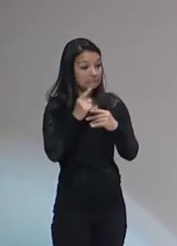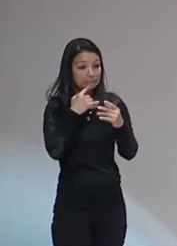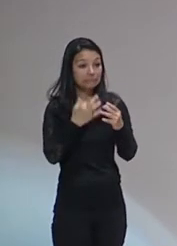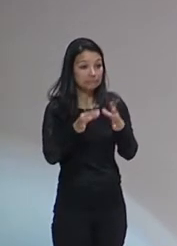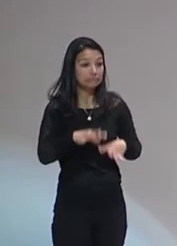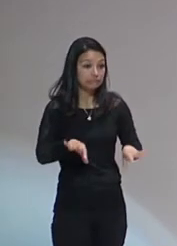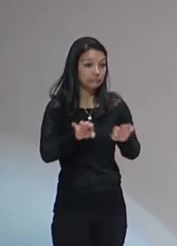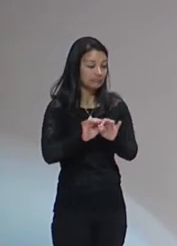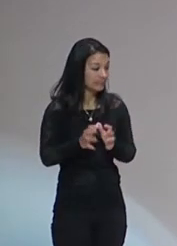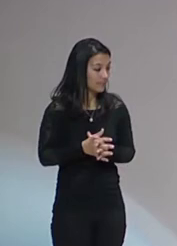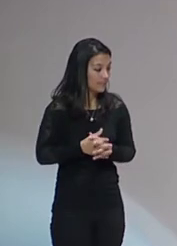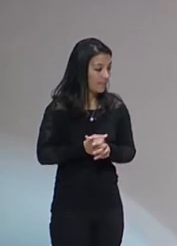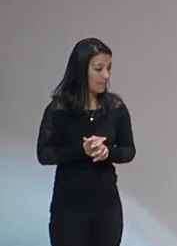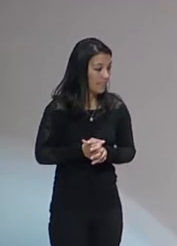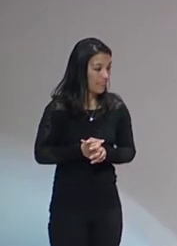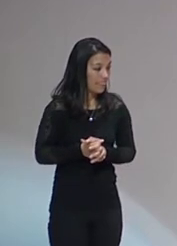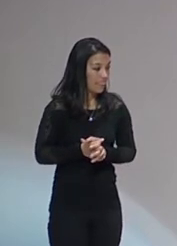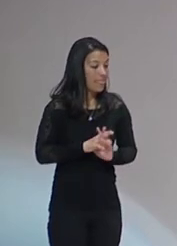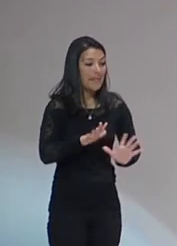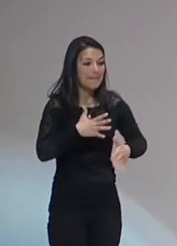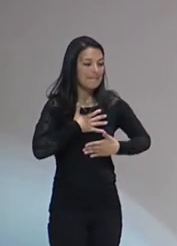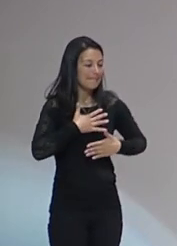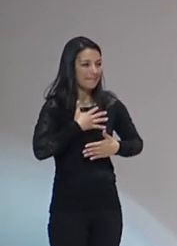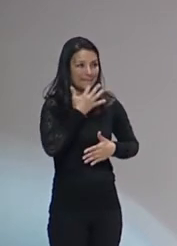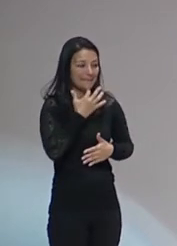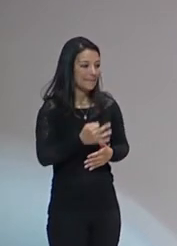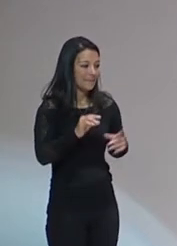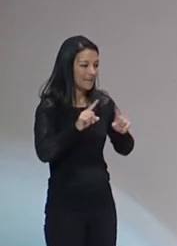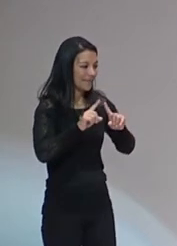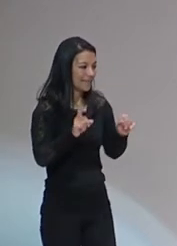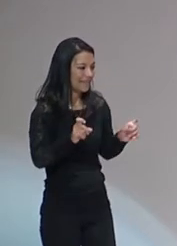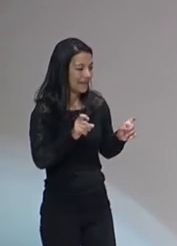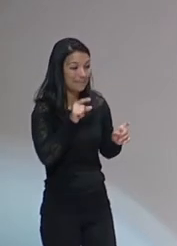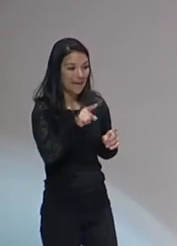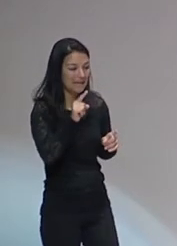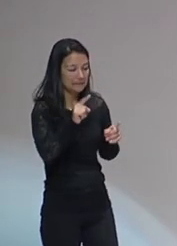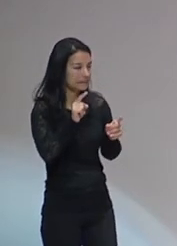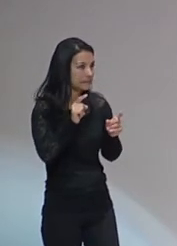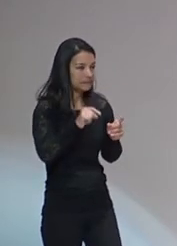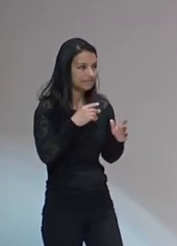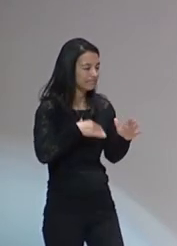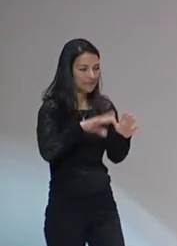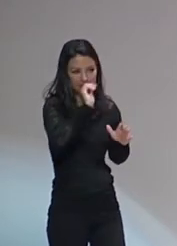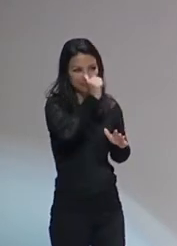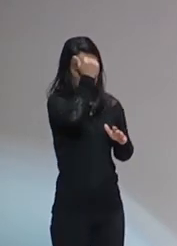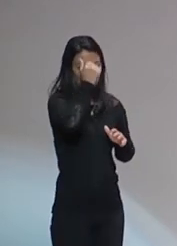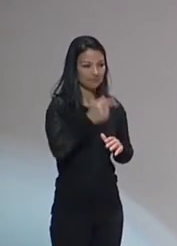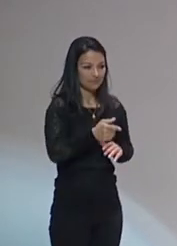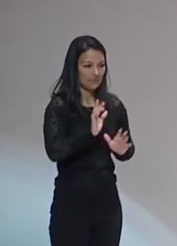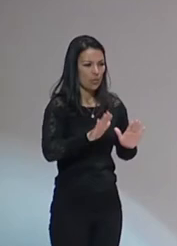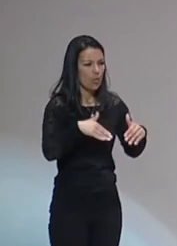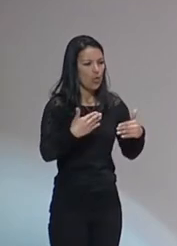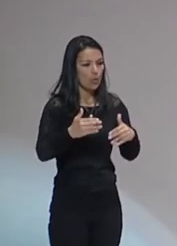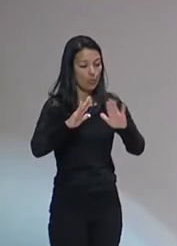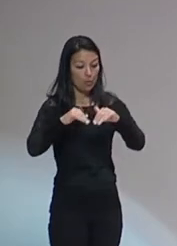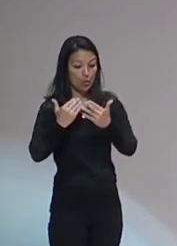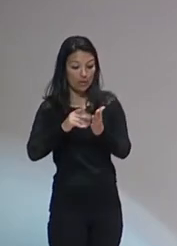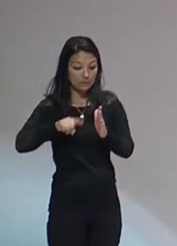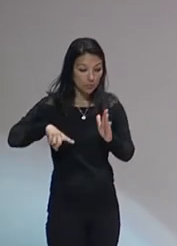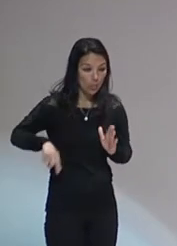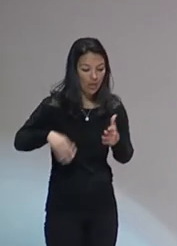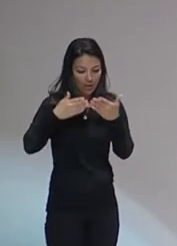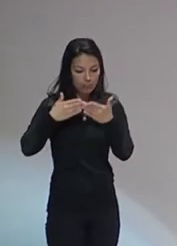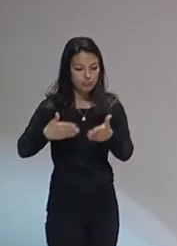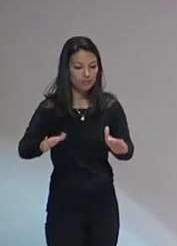ahí. Para mí esto es el tema central: cómo abrir la escuela a